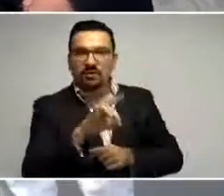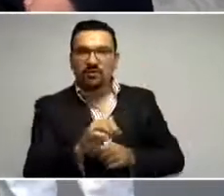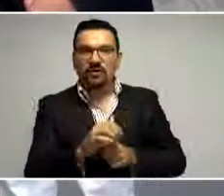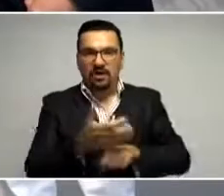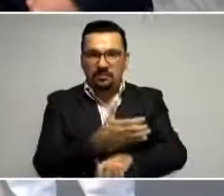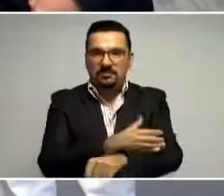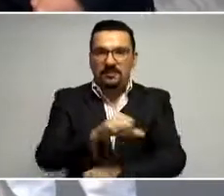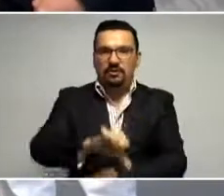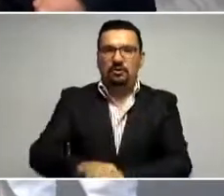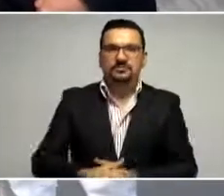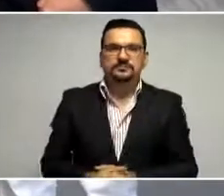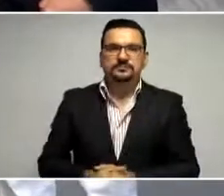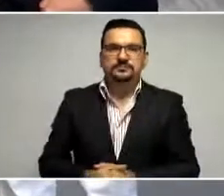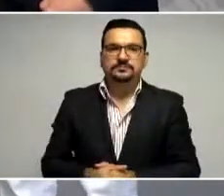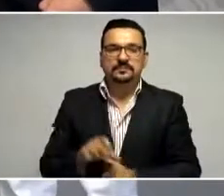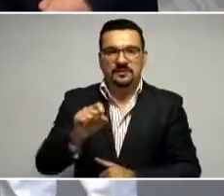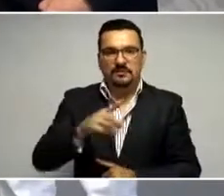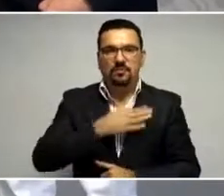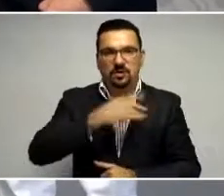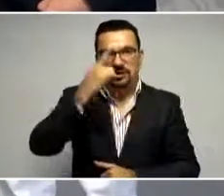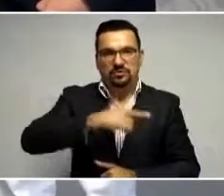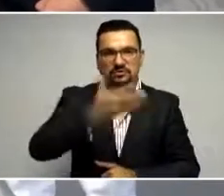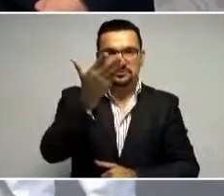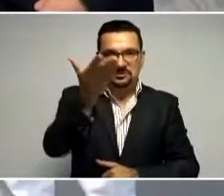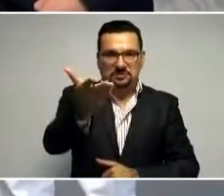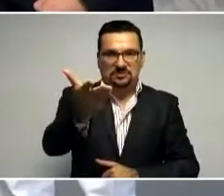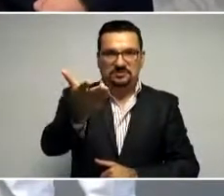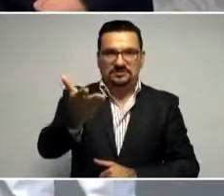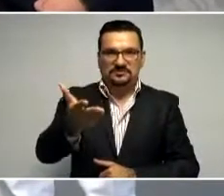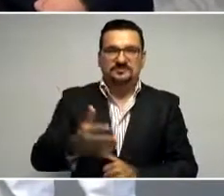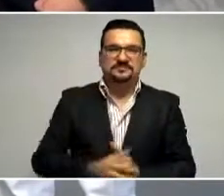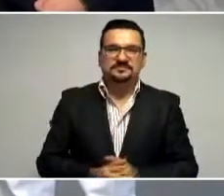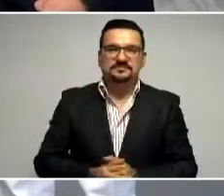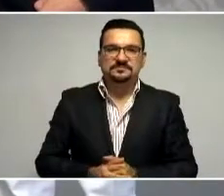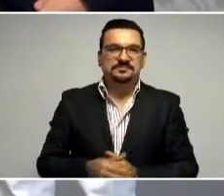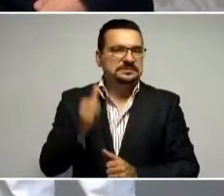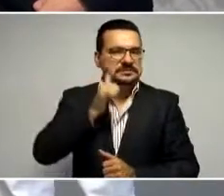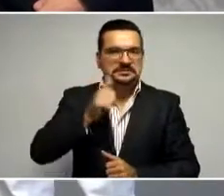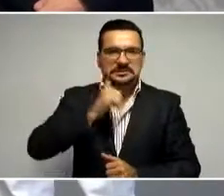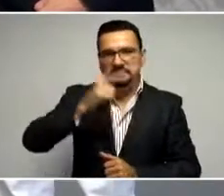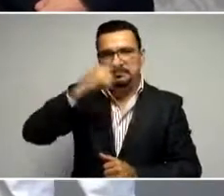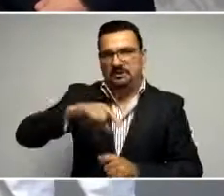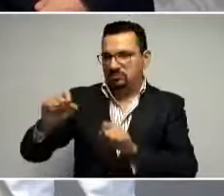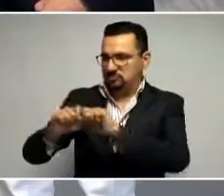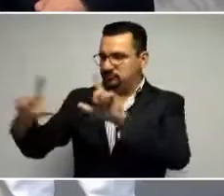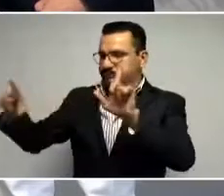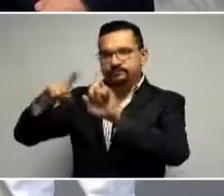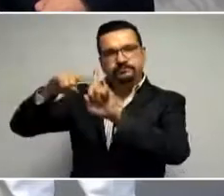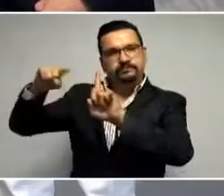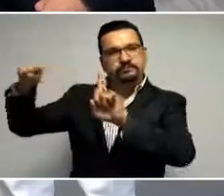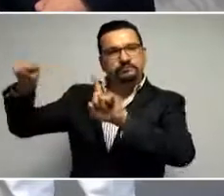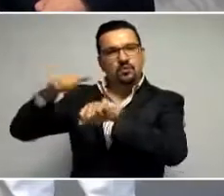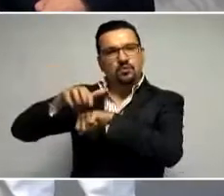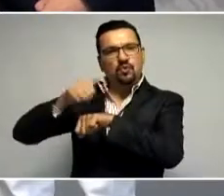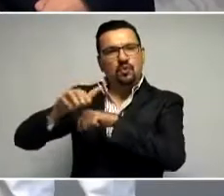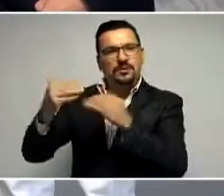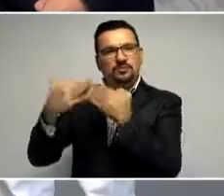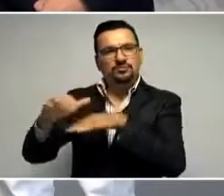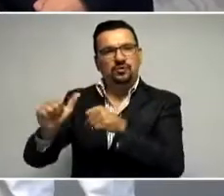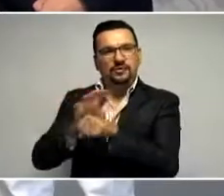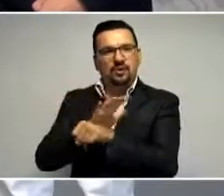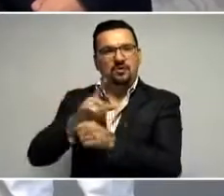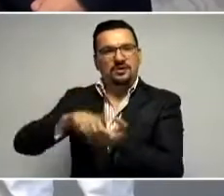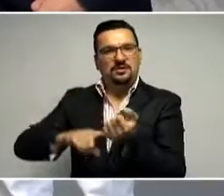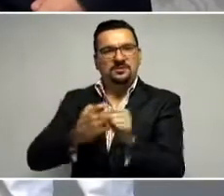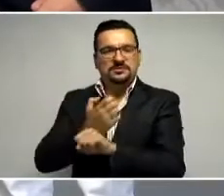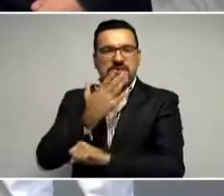por acompañarnos y muy buenas noches a todos. Les dejo como todas las noches los datos estadísticos de la